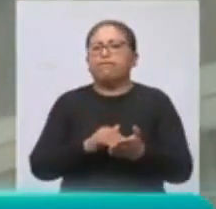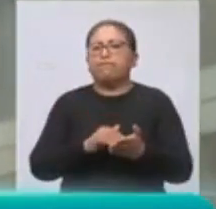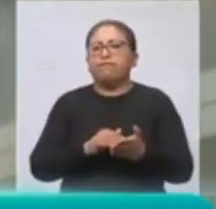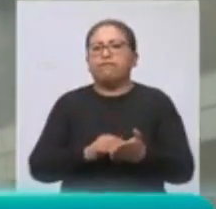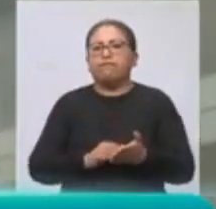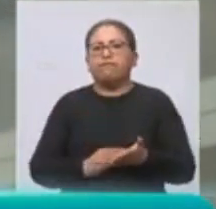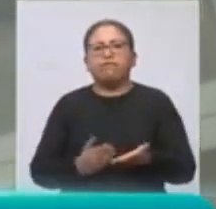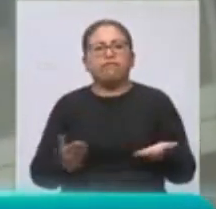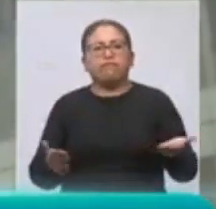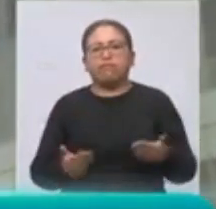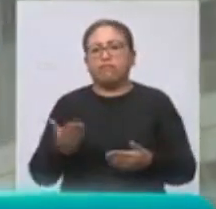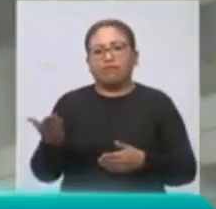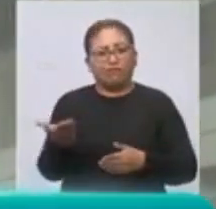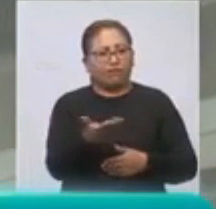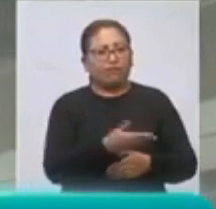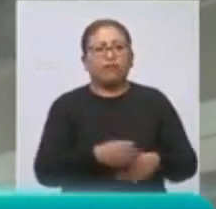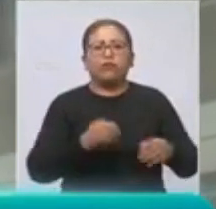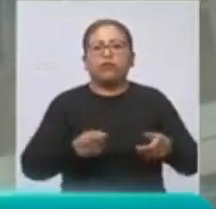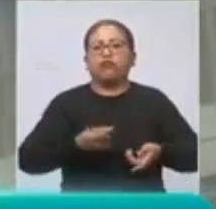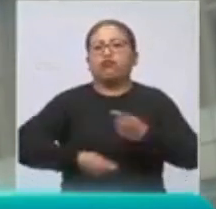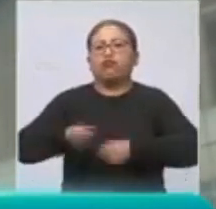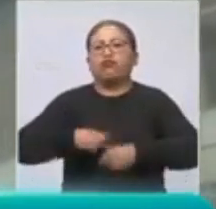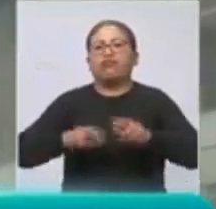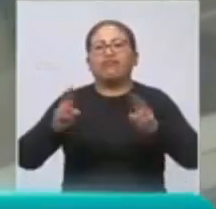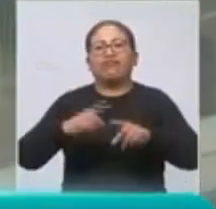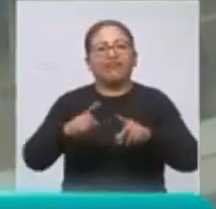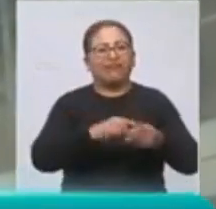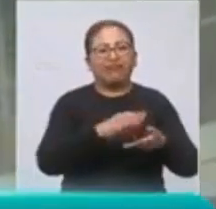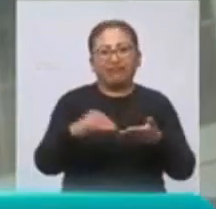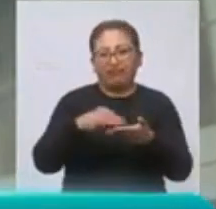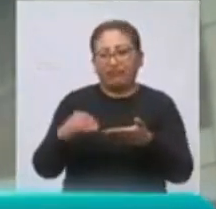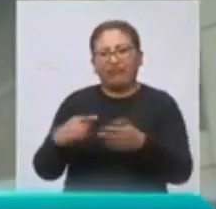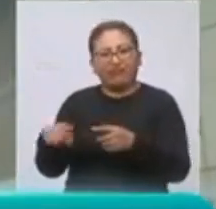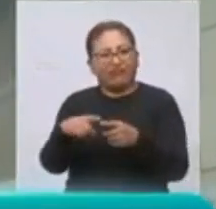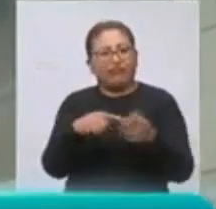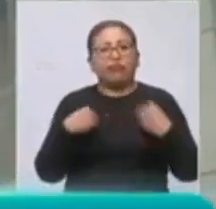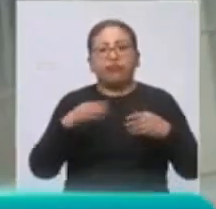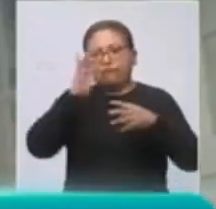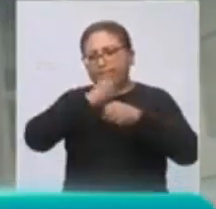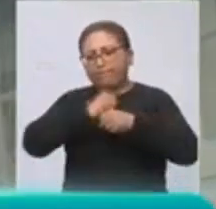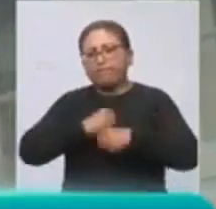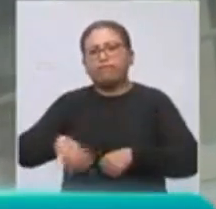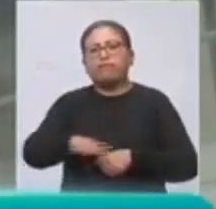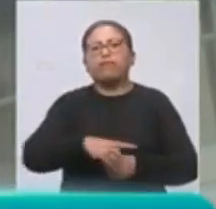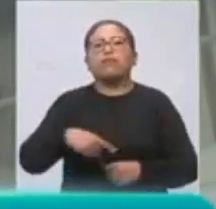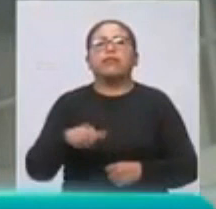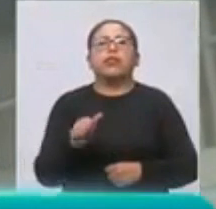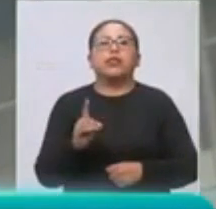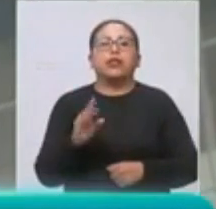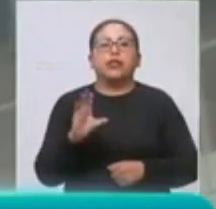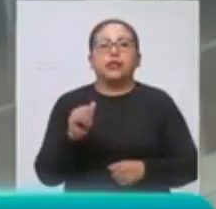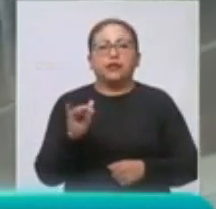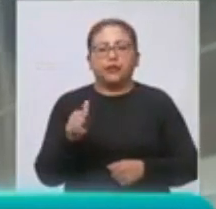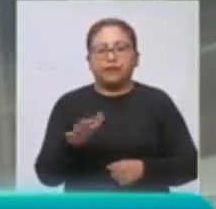un centro donde ellas puedan vender estas diferentes masitas típicas que elaboran acá en el municipio de Patcaya. Ya